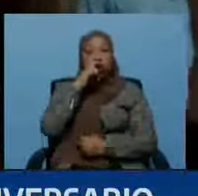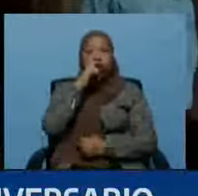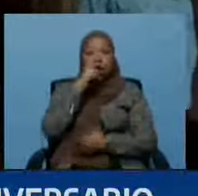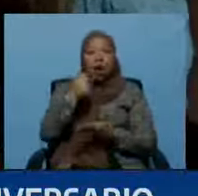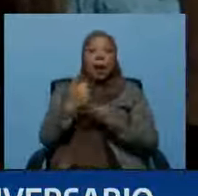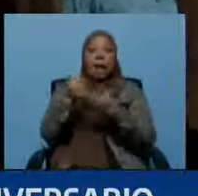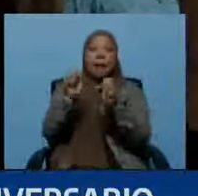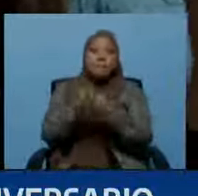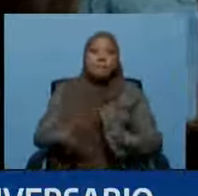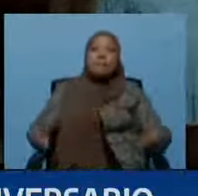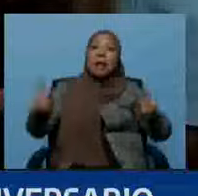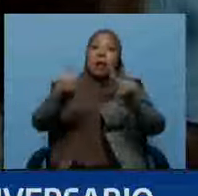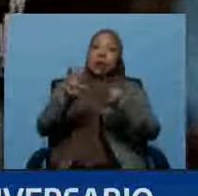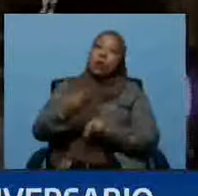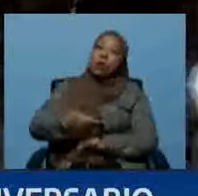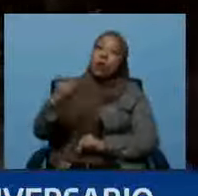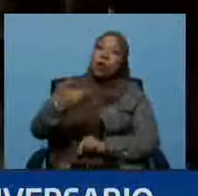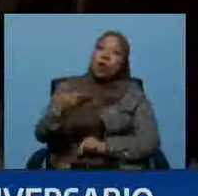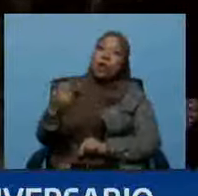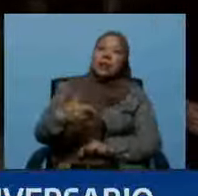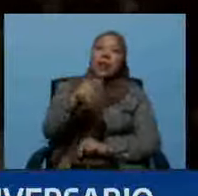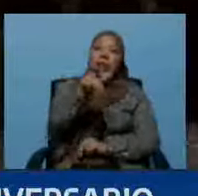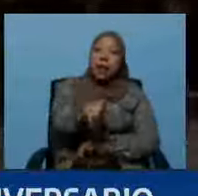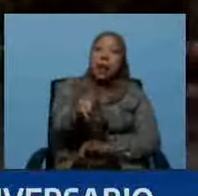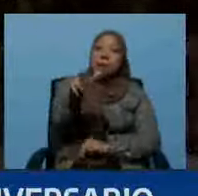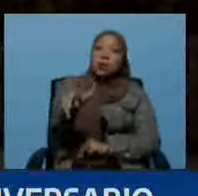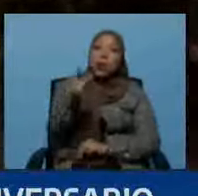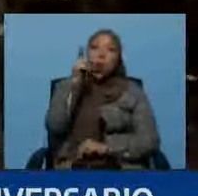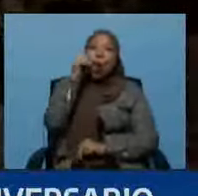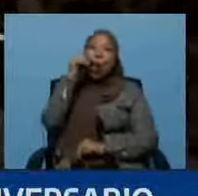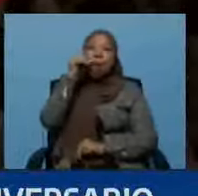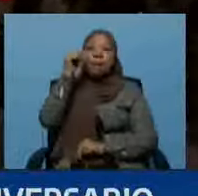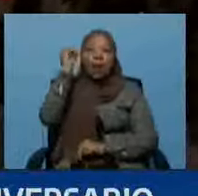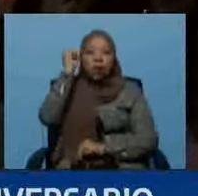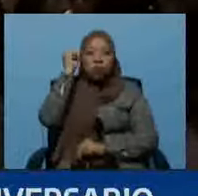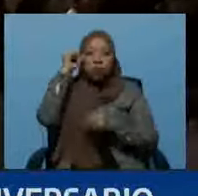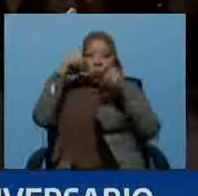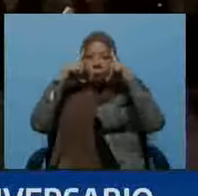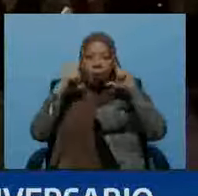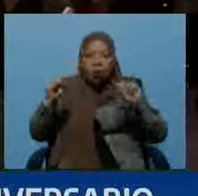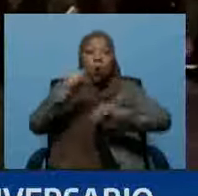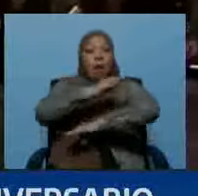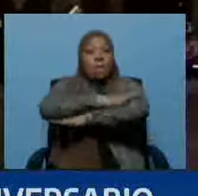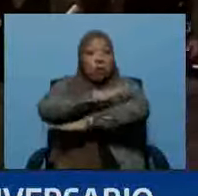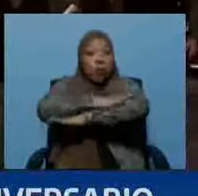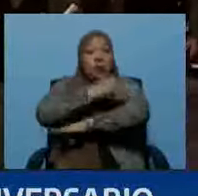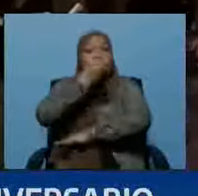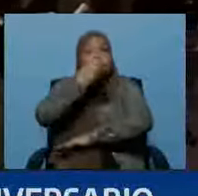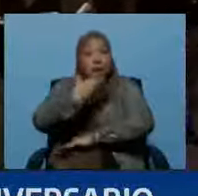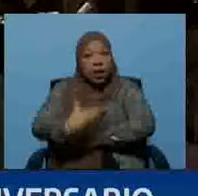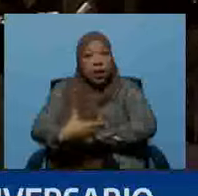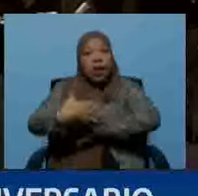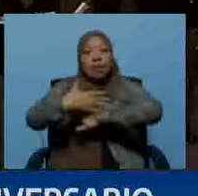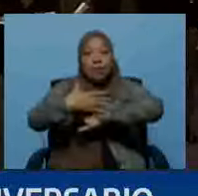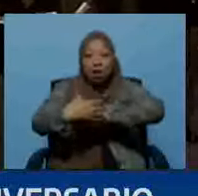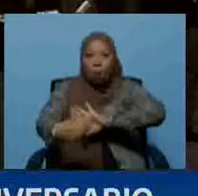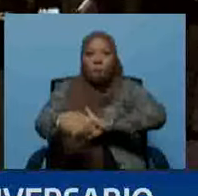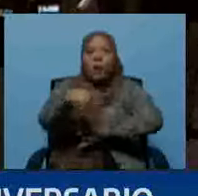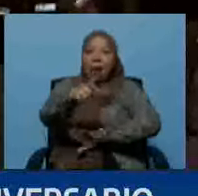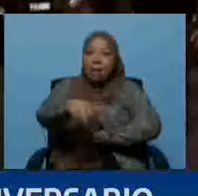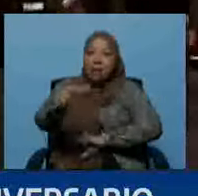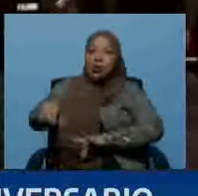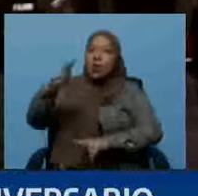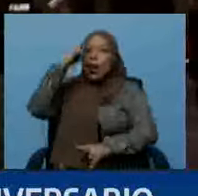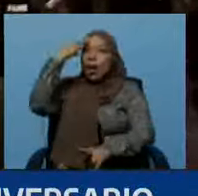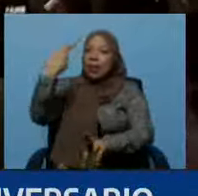los valores fundamentales de un hombre culto, de moral, de ejemplo, de honor, de